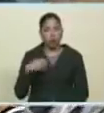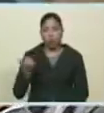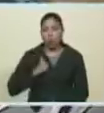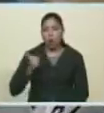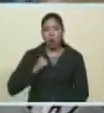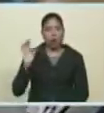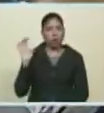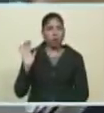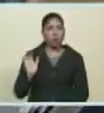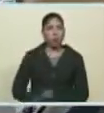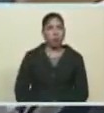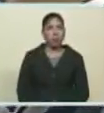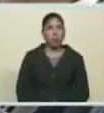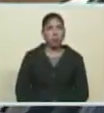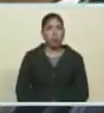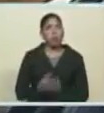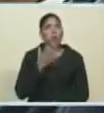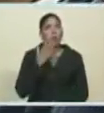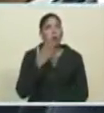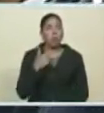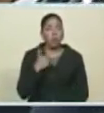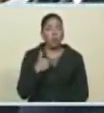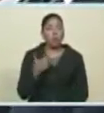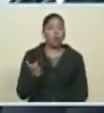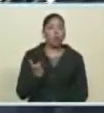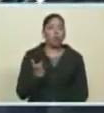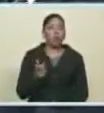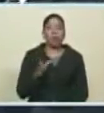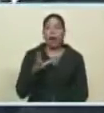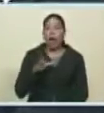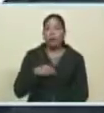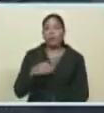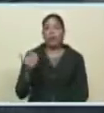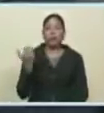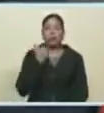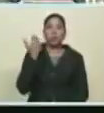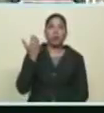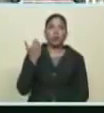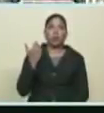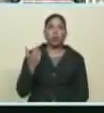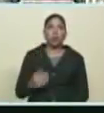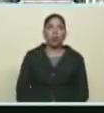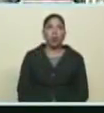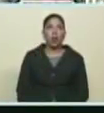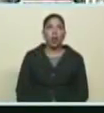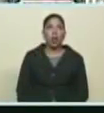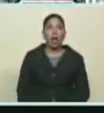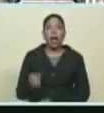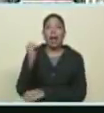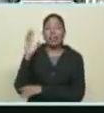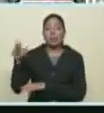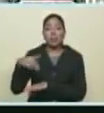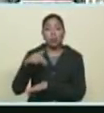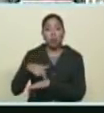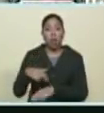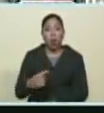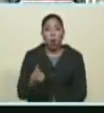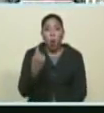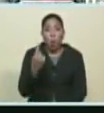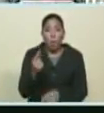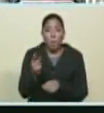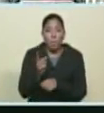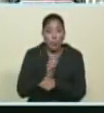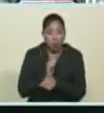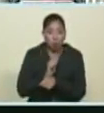sea. Cuando me tocó reconocer la derrota apabullante de la Asamblea Nacional, salí en un minuto a decir,